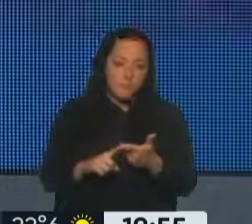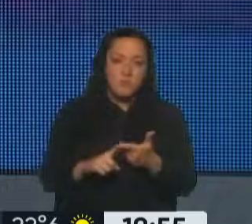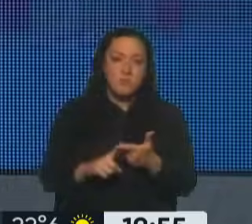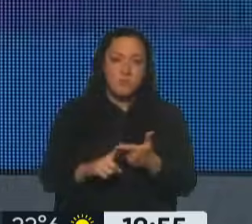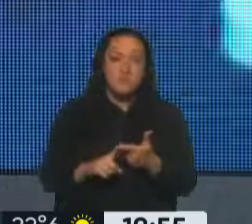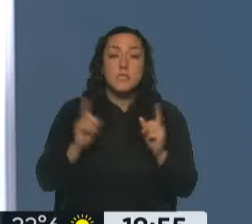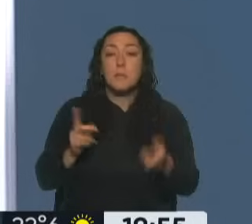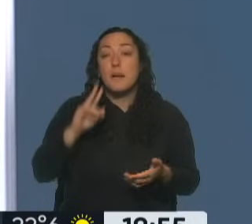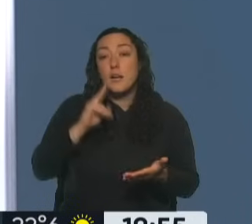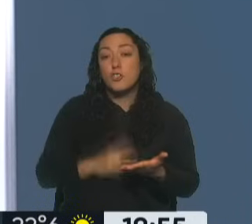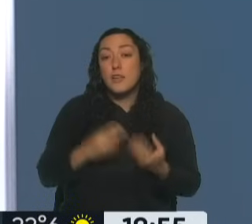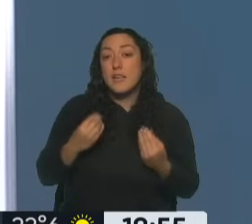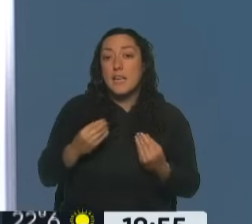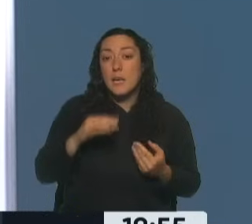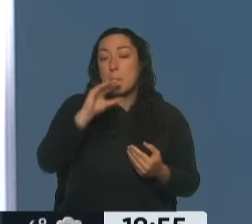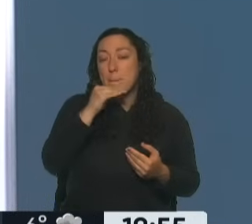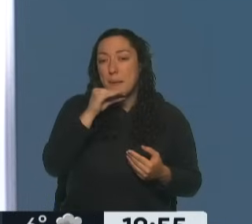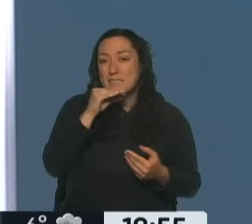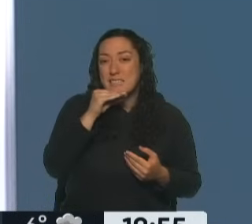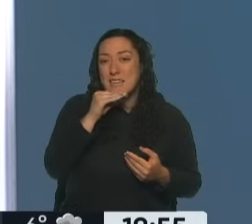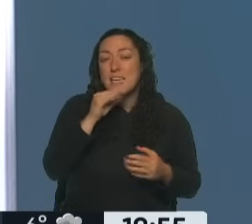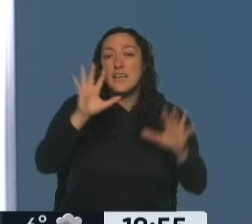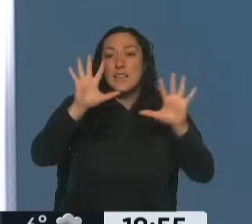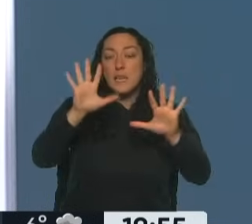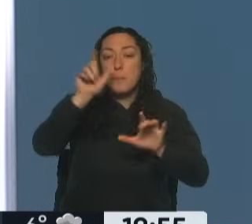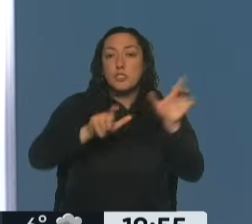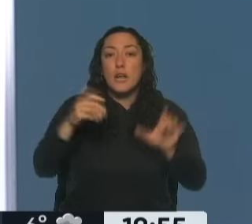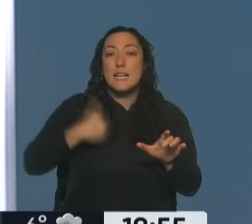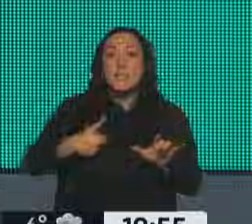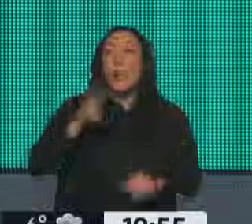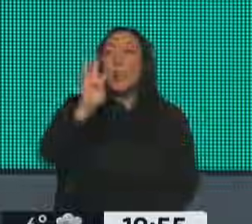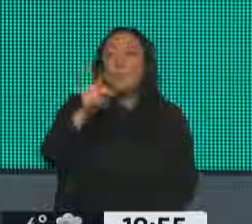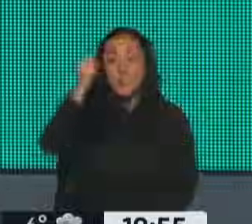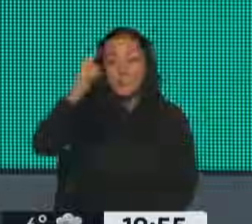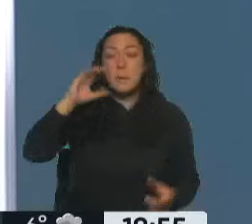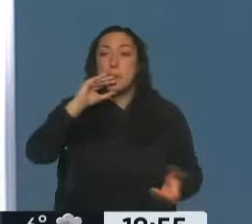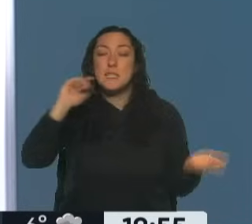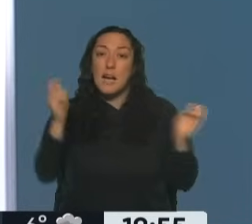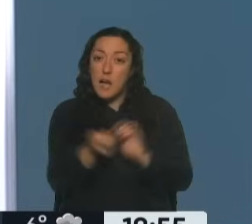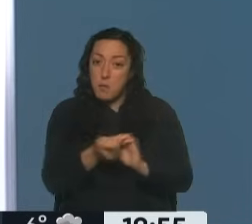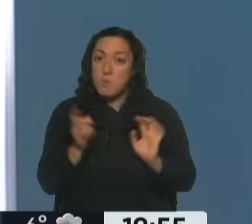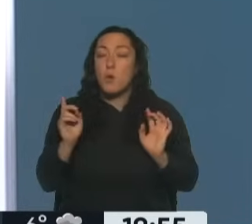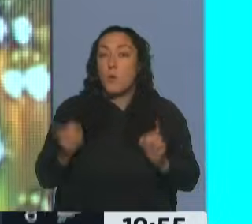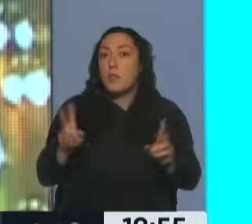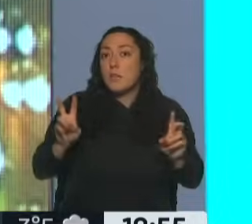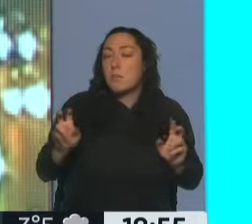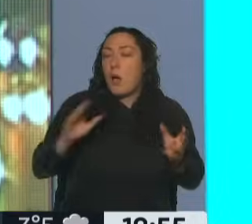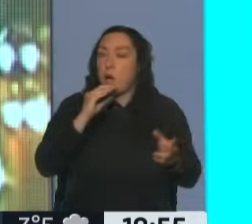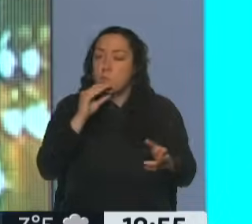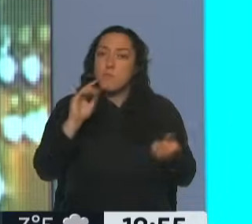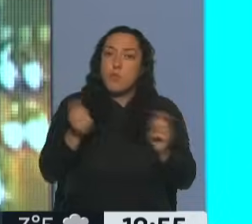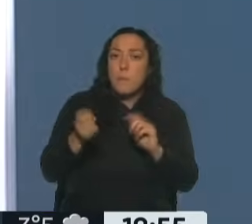que reconocer ahí es Massa representaba cambio para 4 de cada 10 argentinos. Epa. O sea que la dinámica de cambio estaba muy presente.